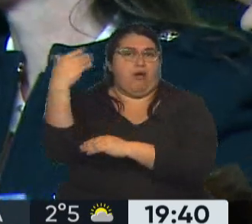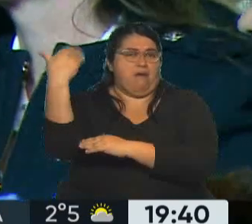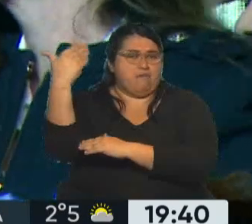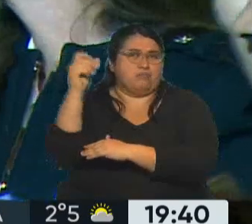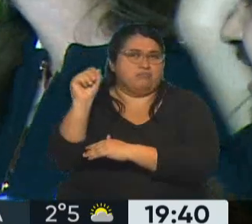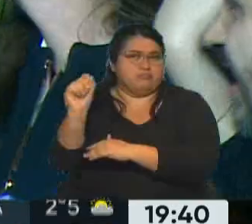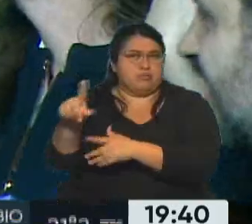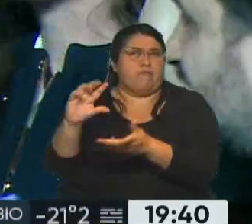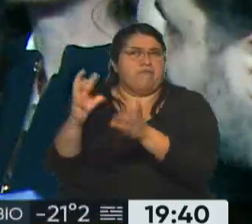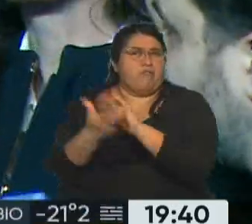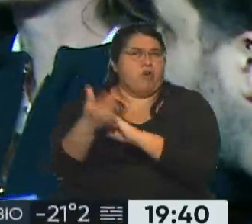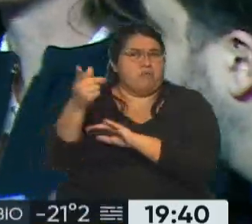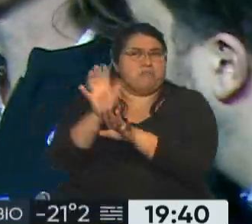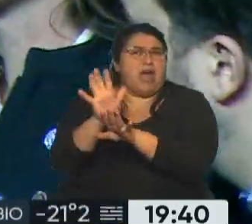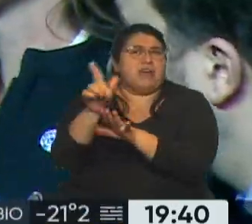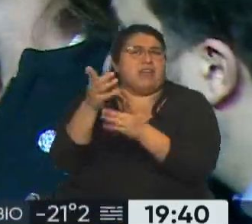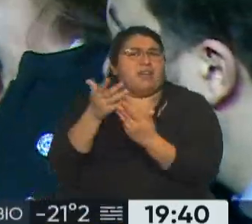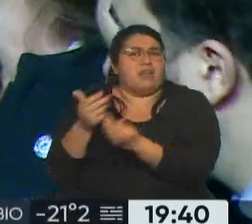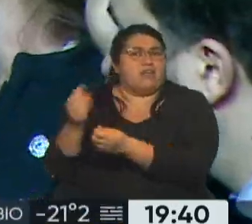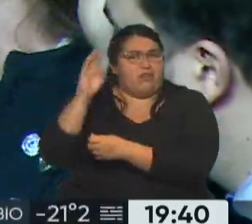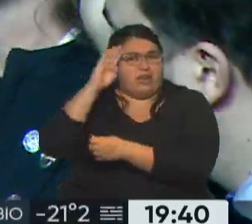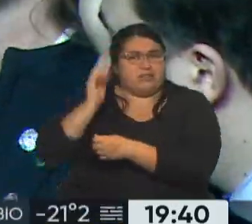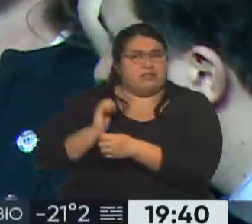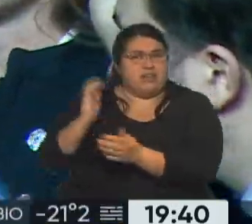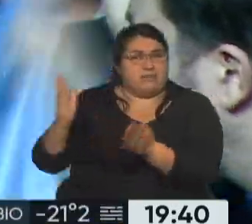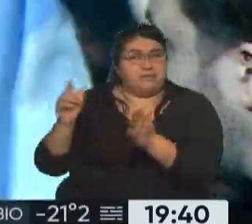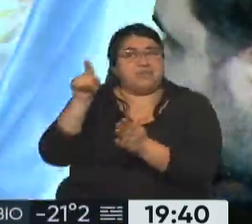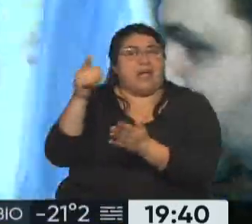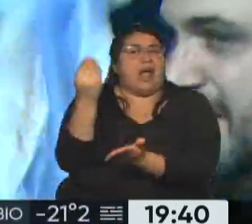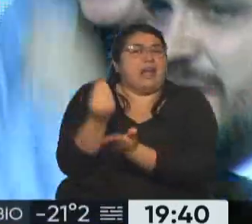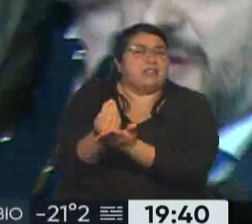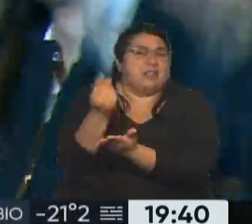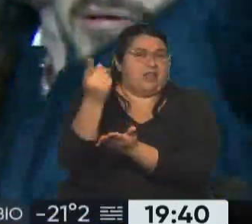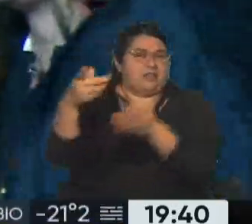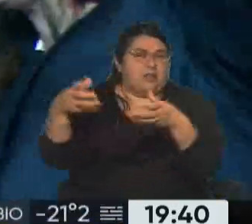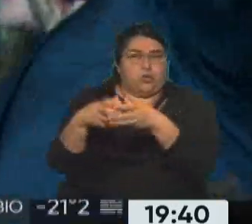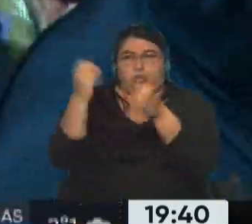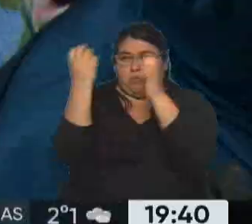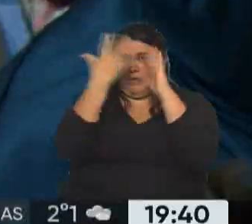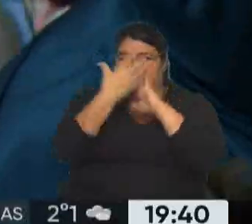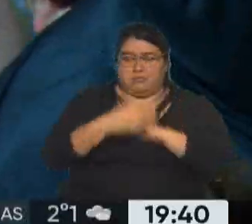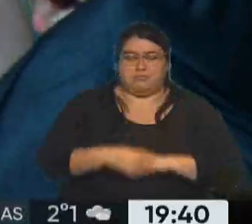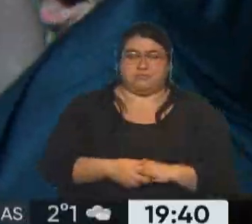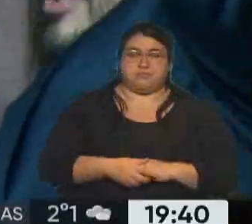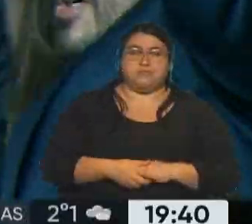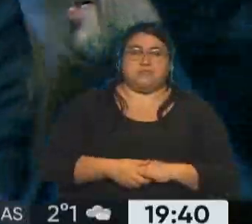actitudes y estos discursos de la candidata vicepresidenta del partido de mi ley